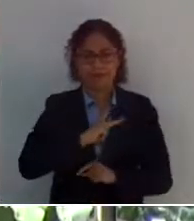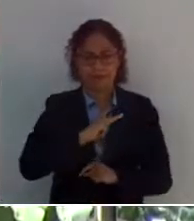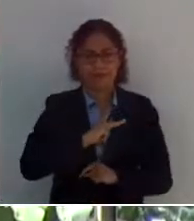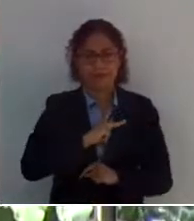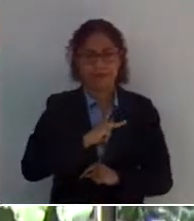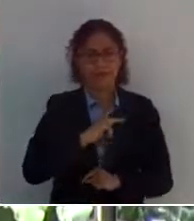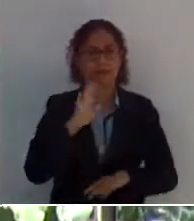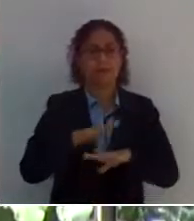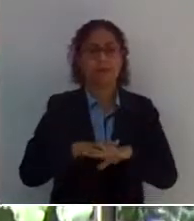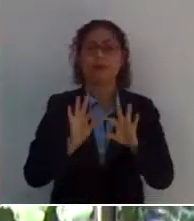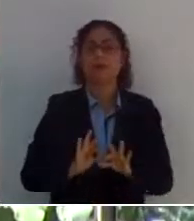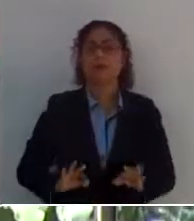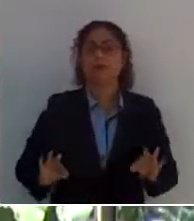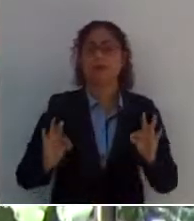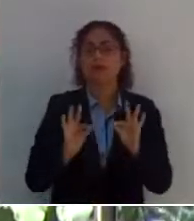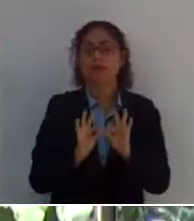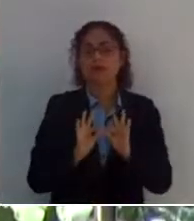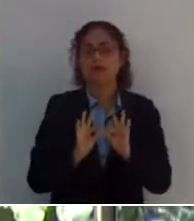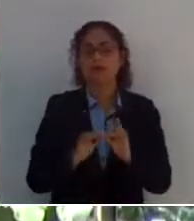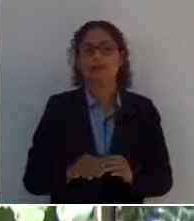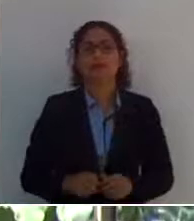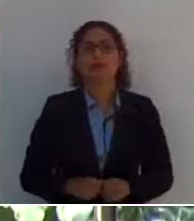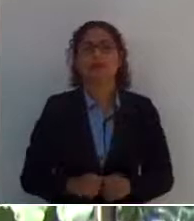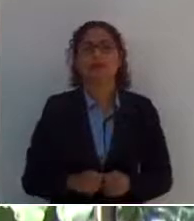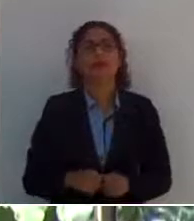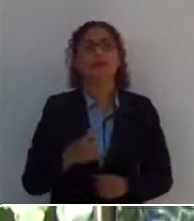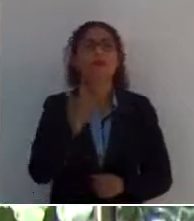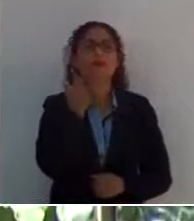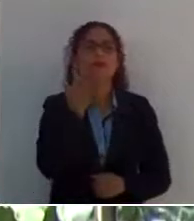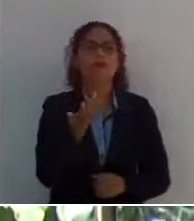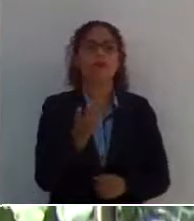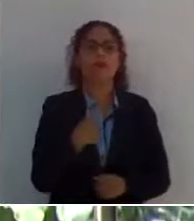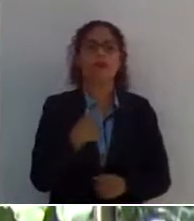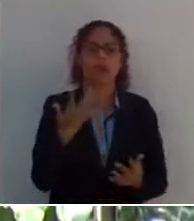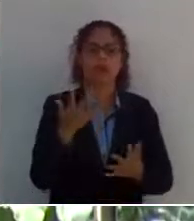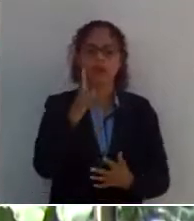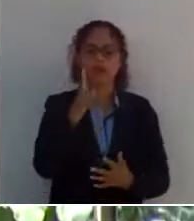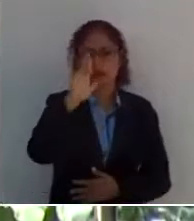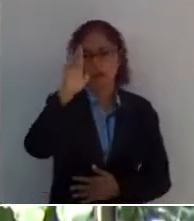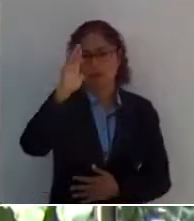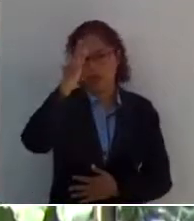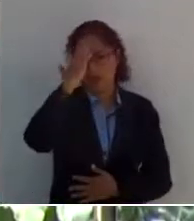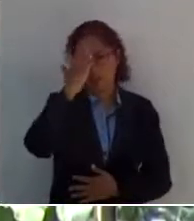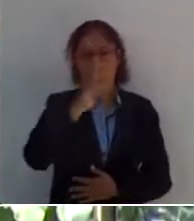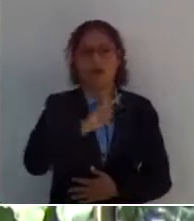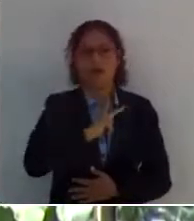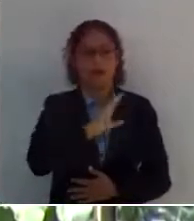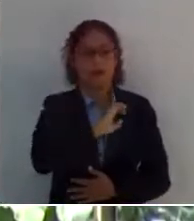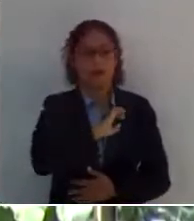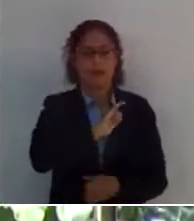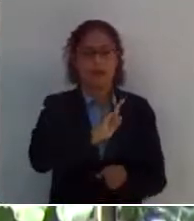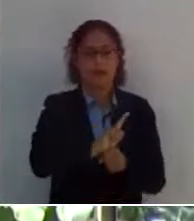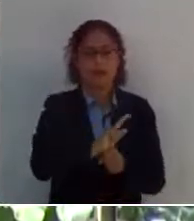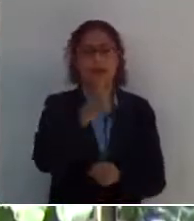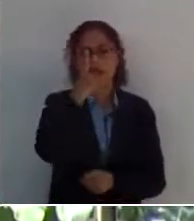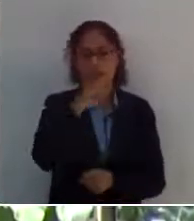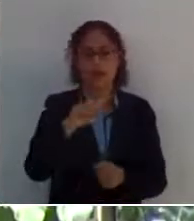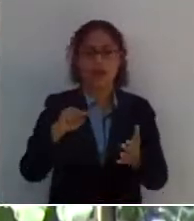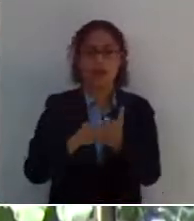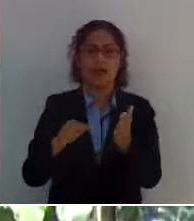es muy importante. Quiero hacer un reconocimiento muy especial para el